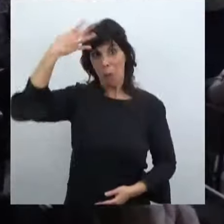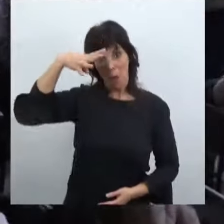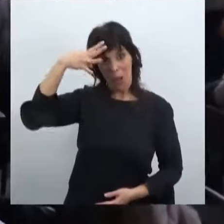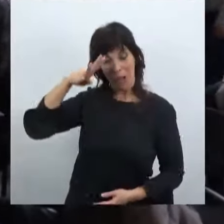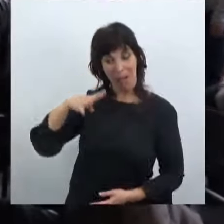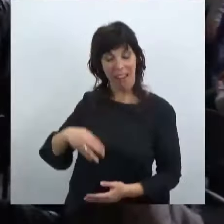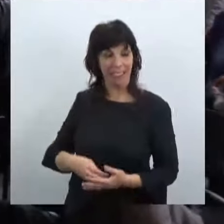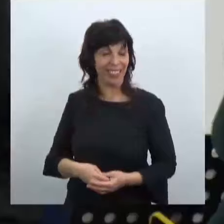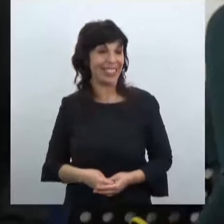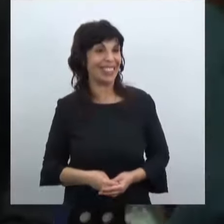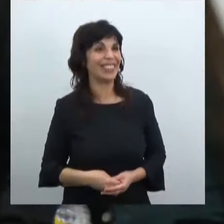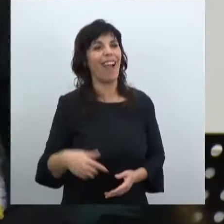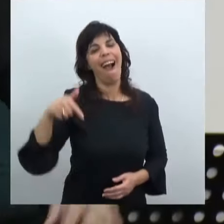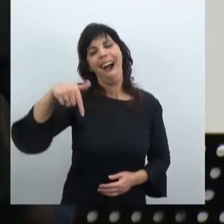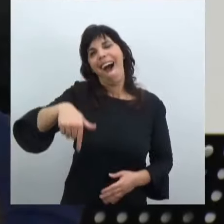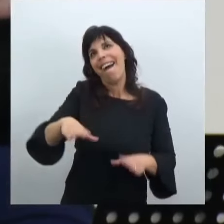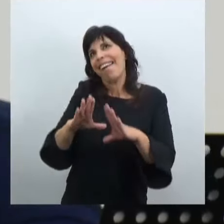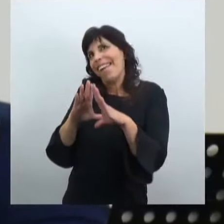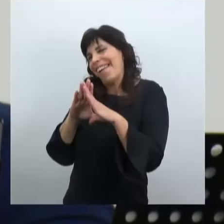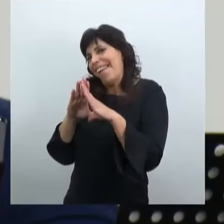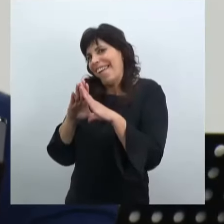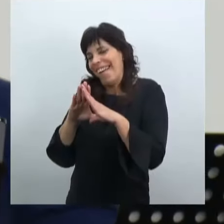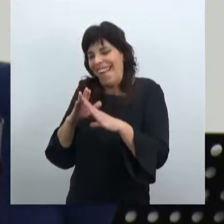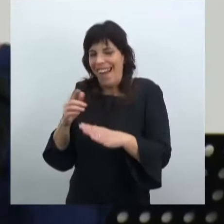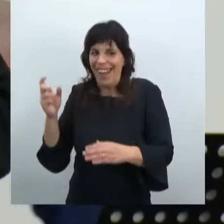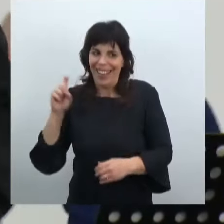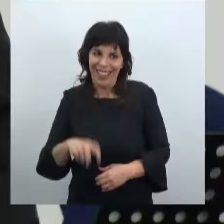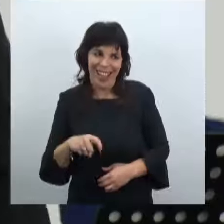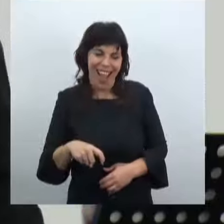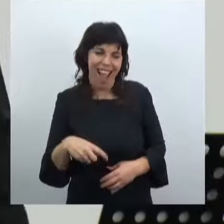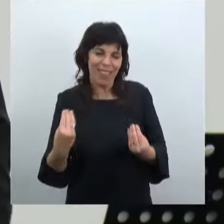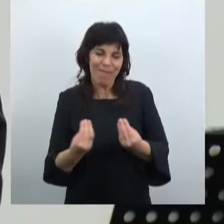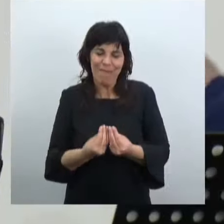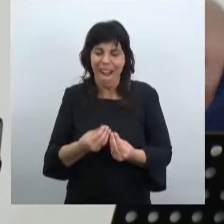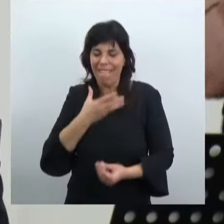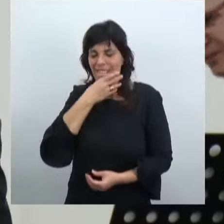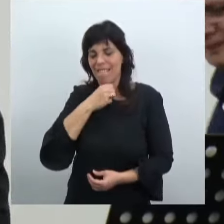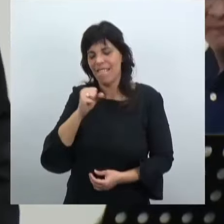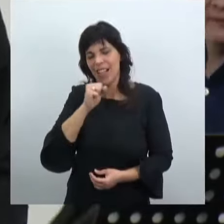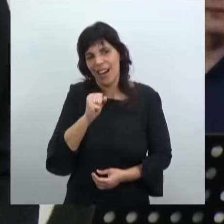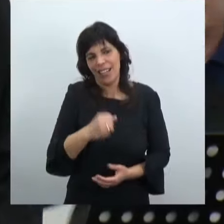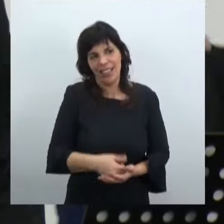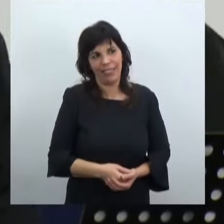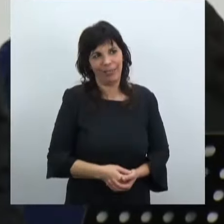Bienvenidos, querido. Qué bonito estar de nuevo aquí en la casa con vosotros. Que el Señor los bendiga.